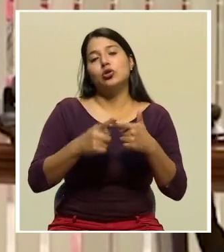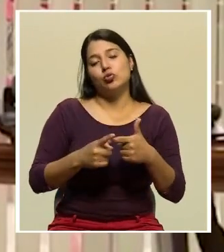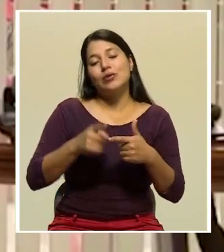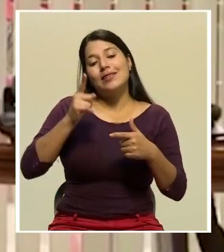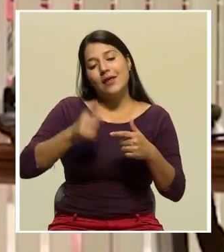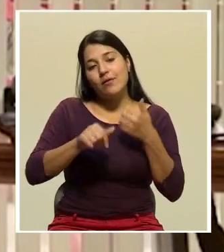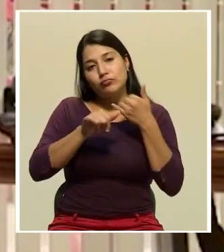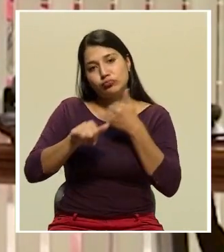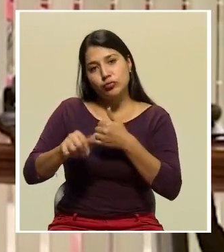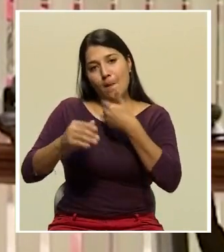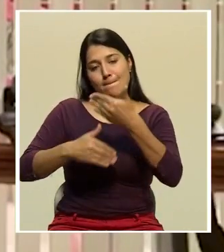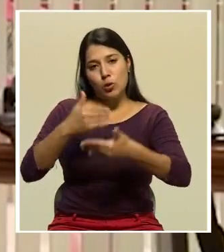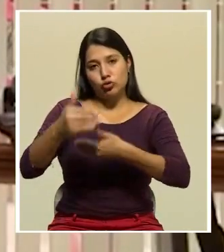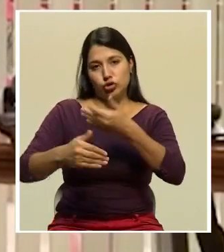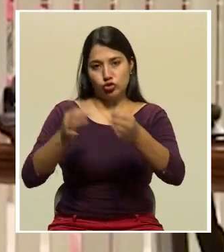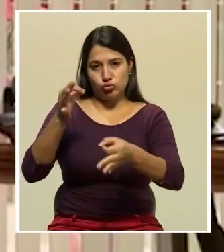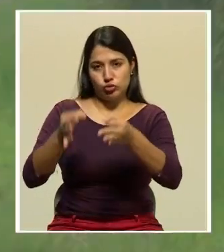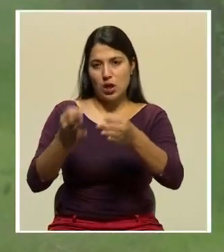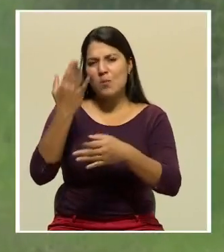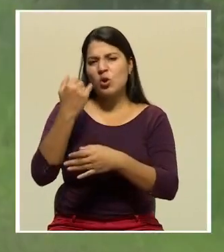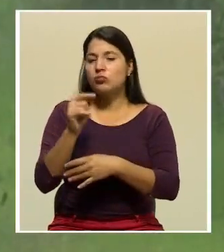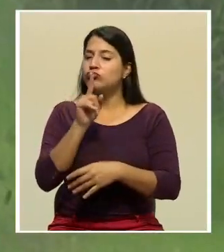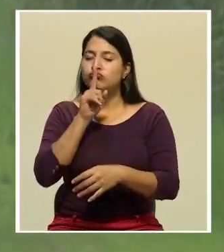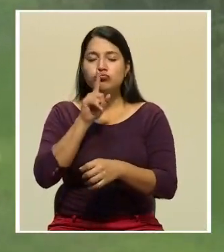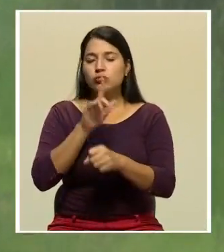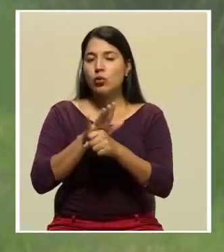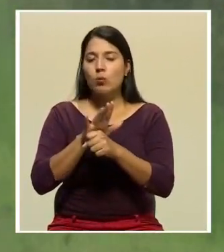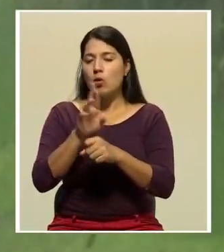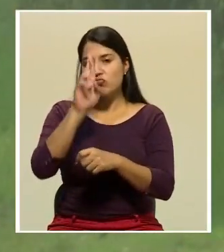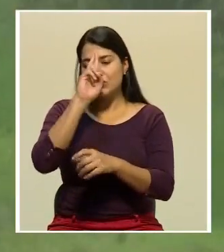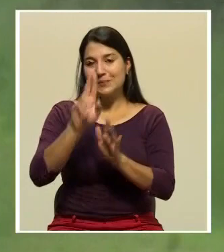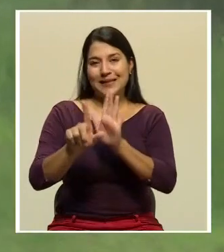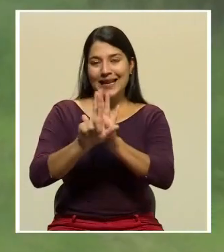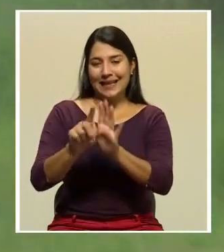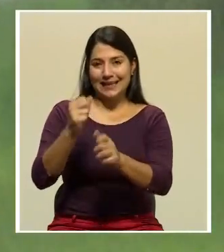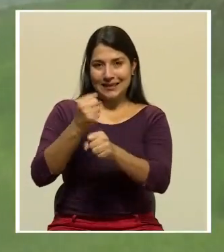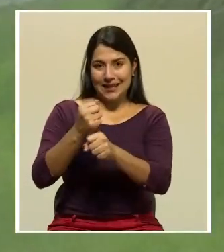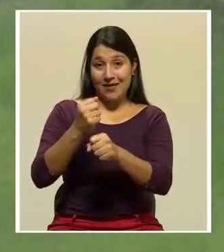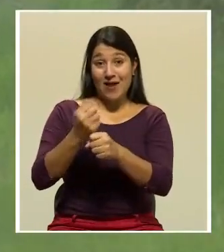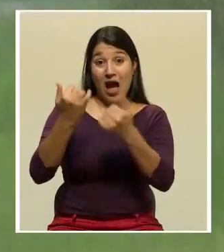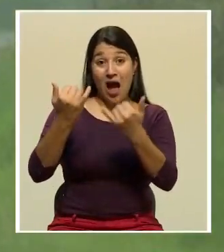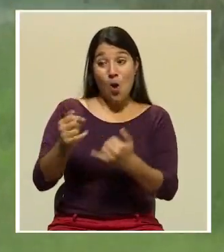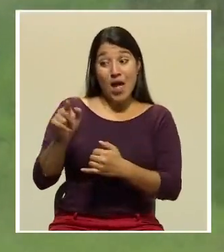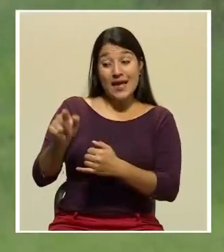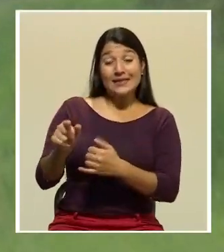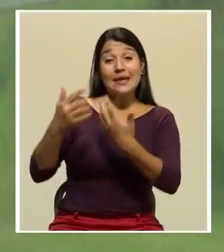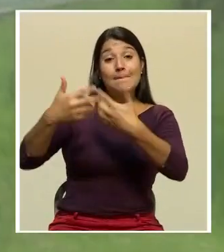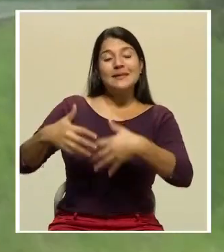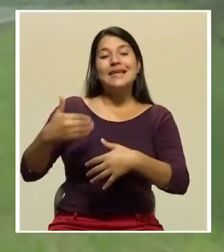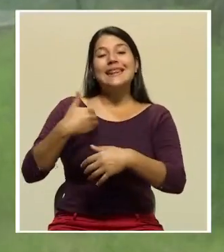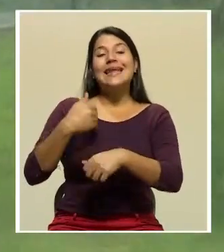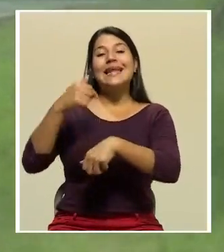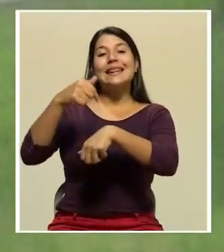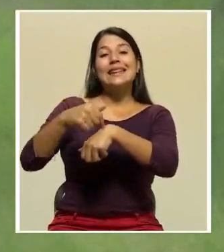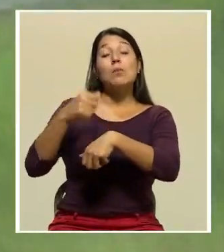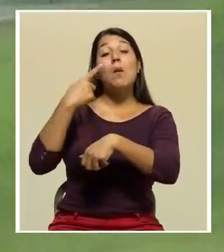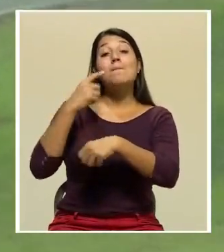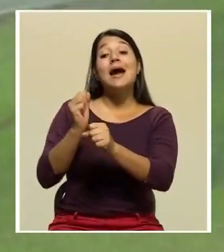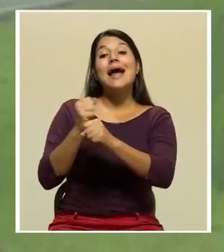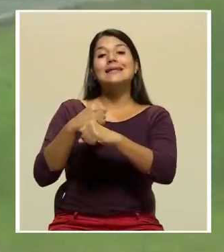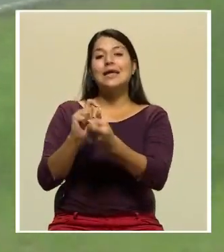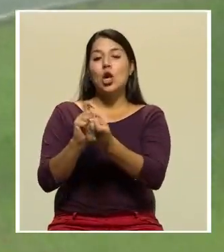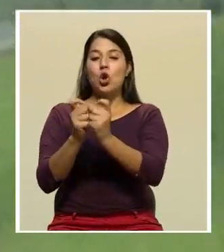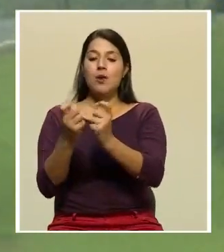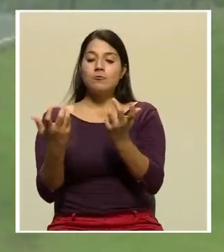proceso judicial por infracciones a las leyes de trabajo. Ahora, la empresa Bellavista tendrá un periodo para realizar los cambios e incumplimientos con los